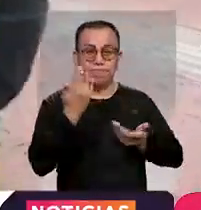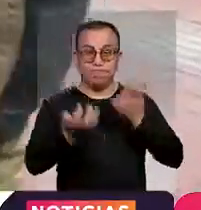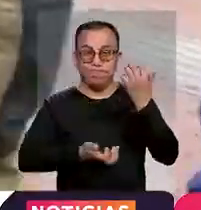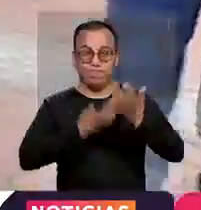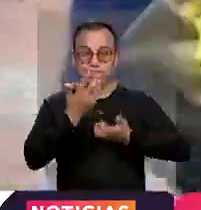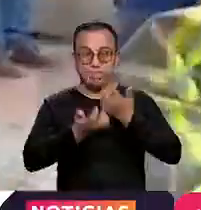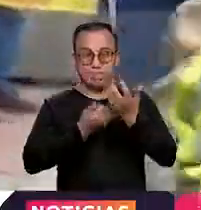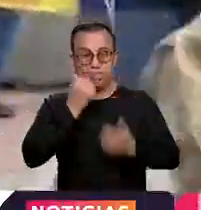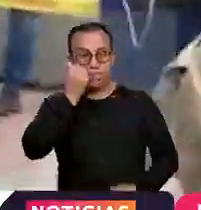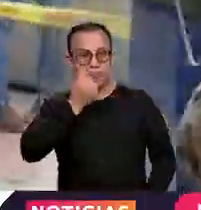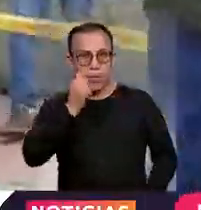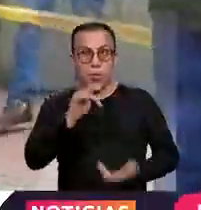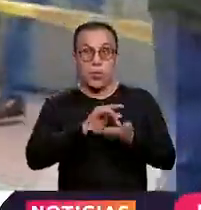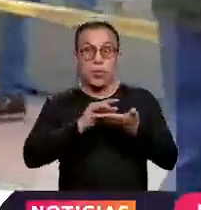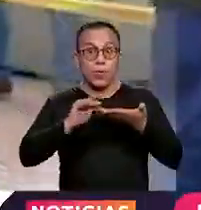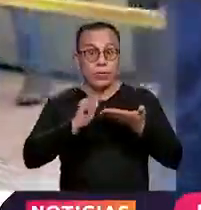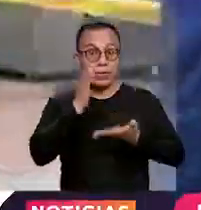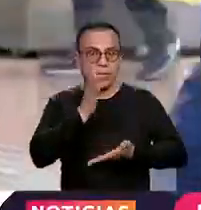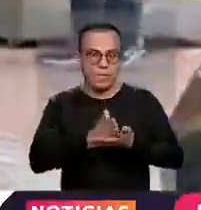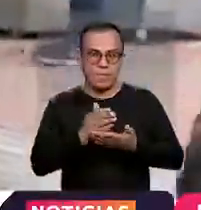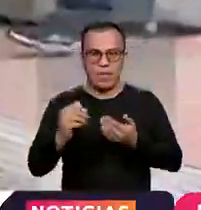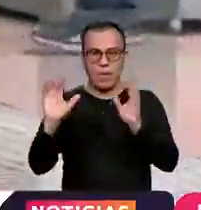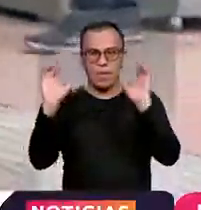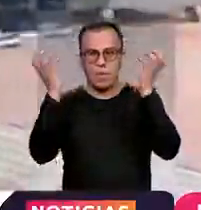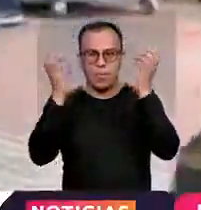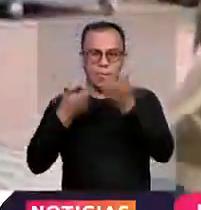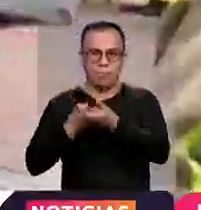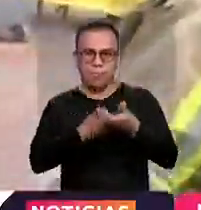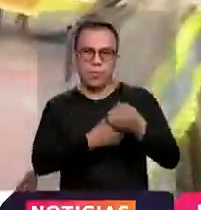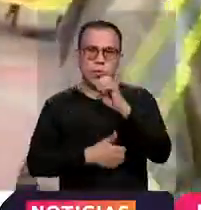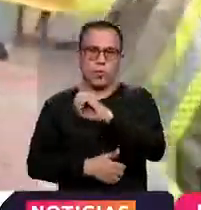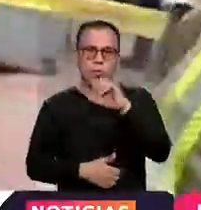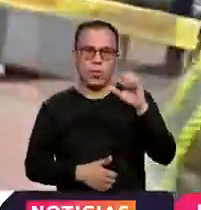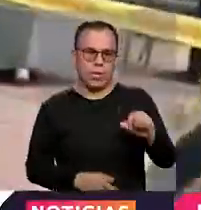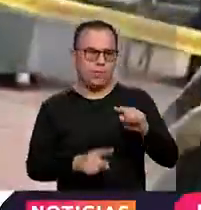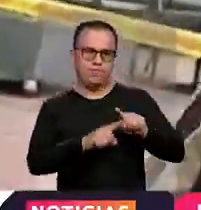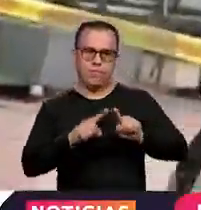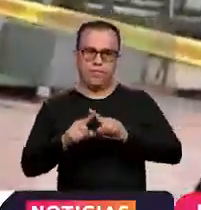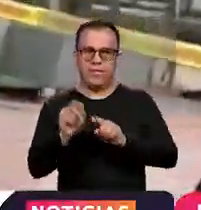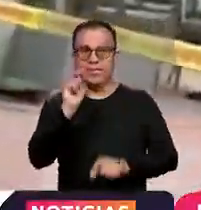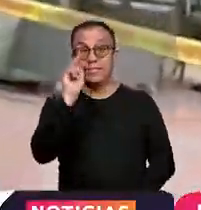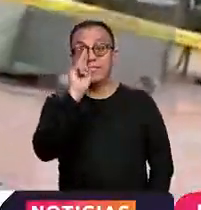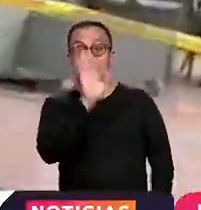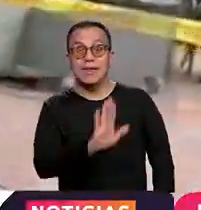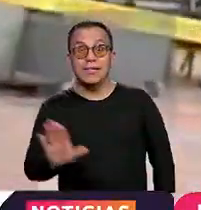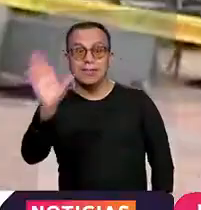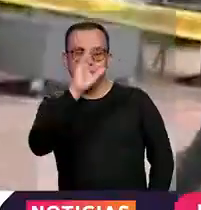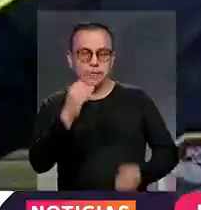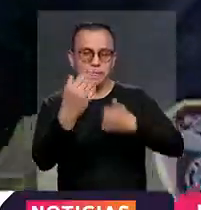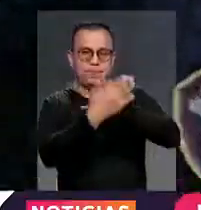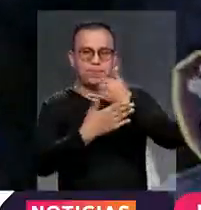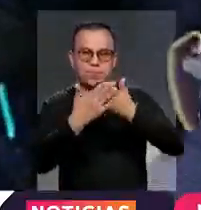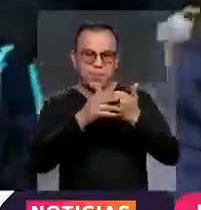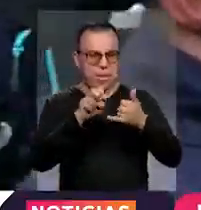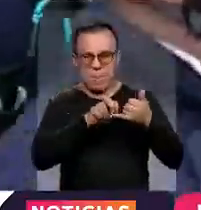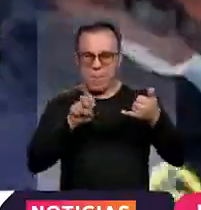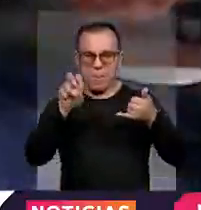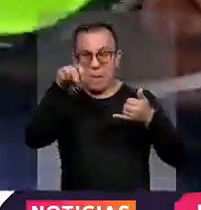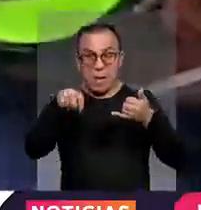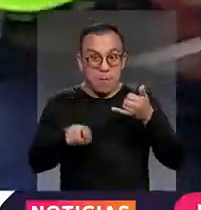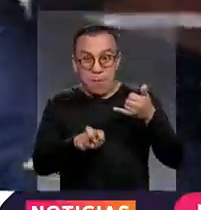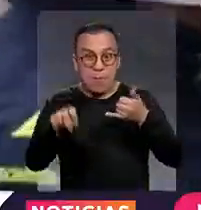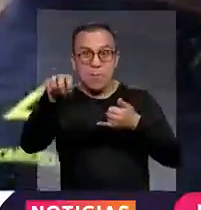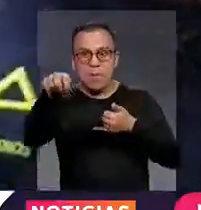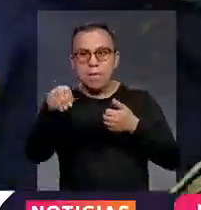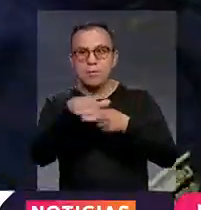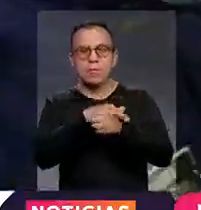Así como en una emergencia real, 70 bomberos entre hombres y mujeres de distintos departamentos sortearon obstáculos en plena vía pública